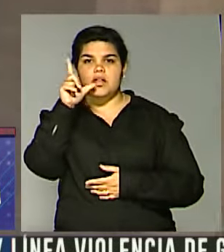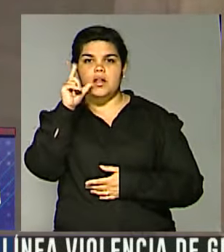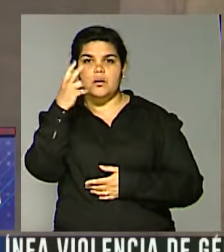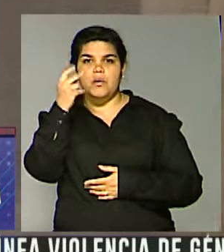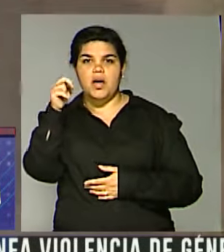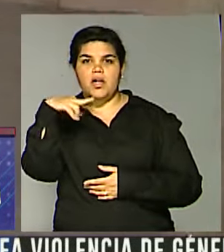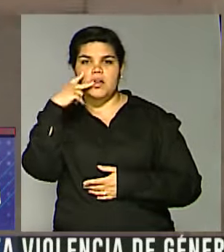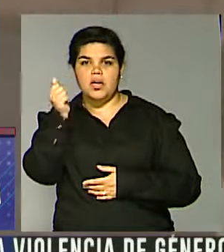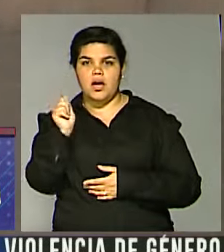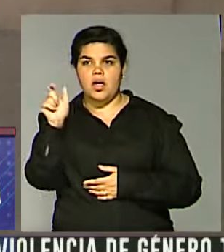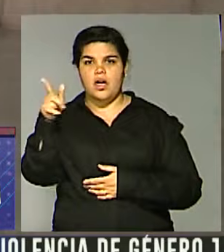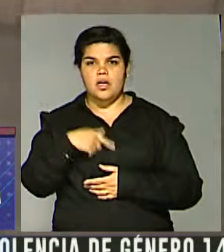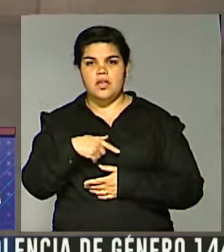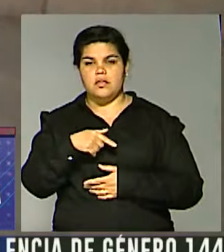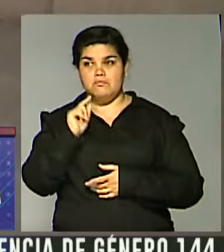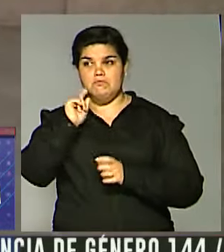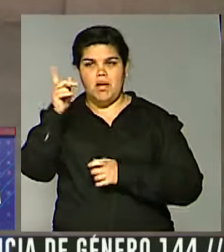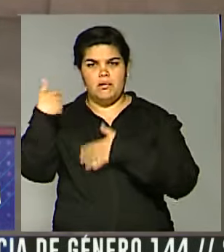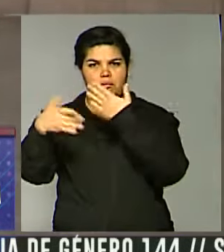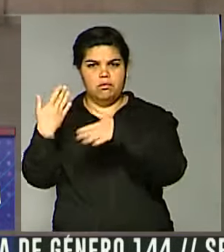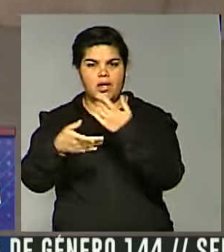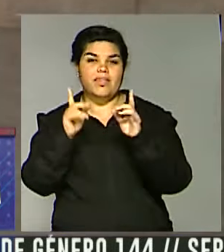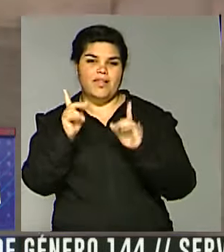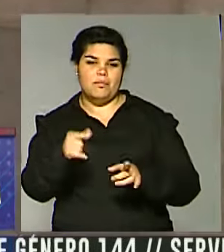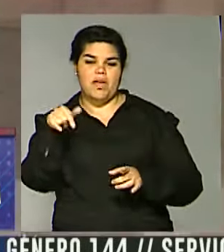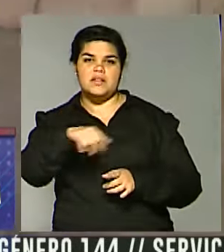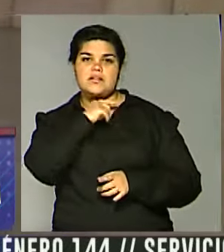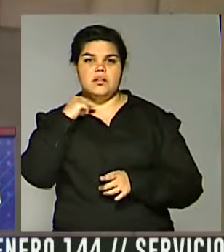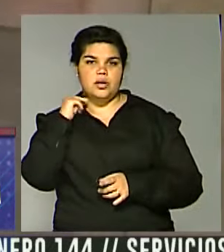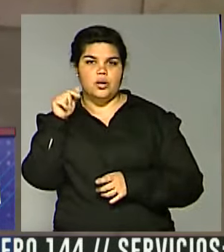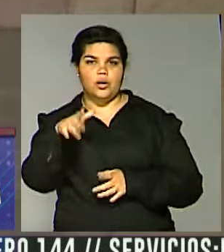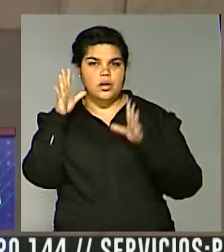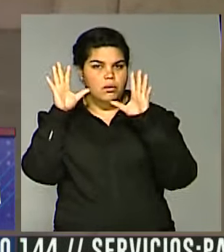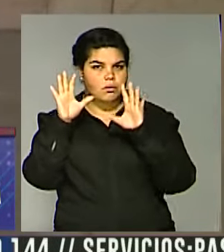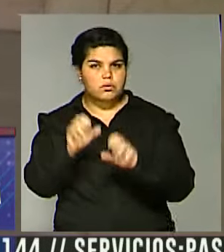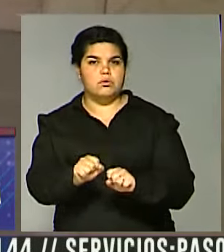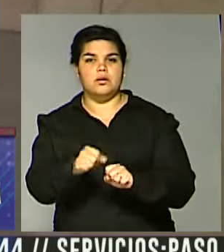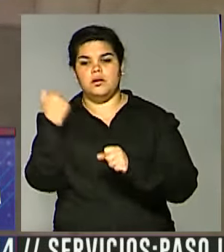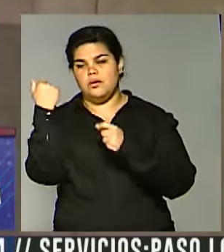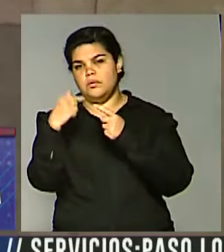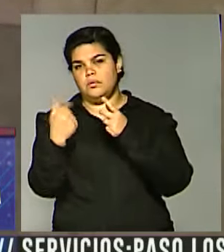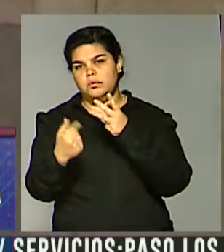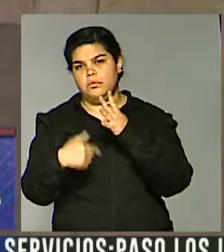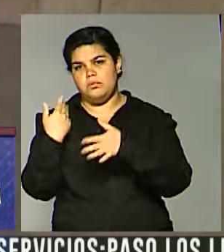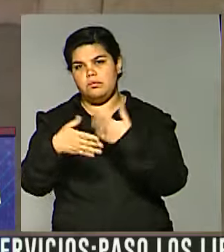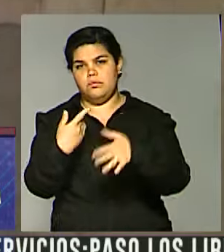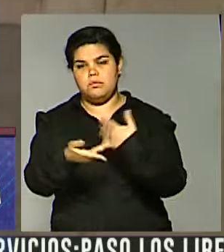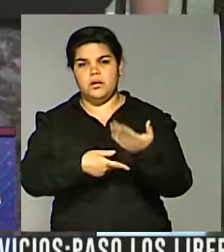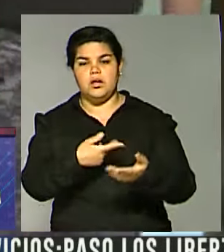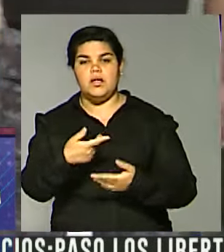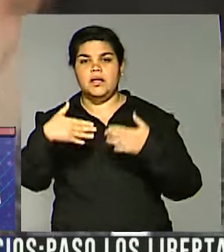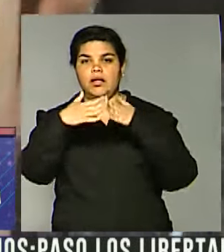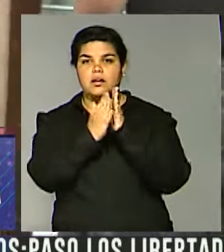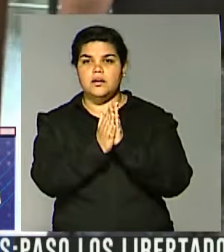esté inmerso dentro de los flagelos que, bueno, han llevado a cabo la Iglesia Católica desde el punto